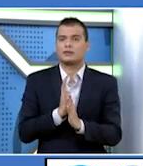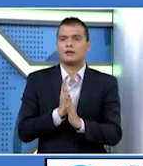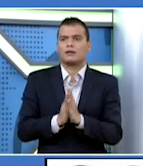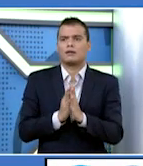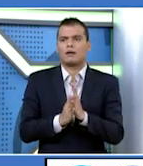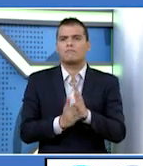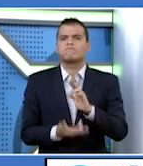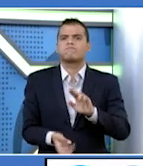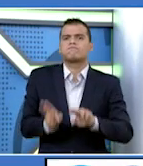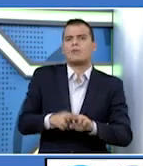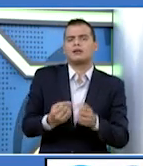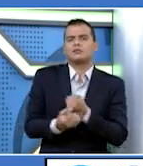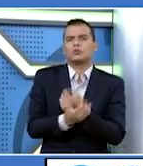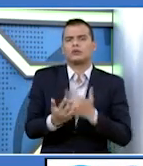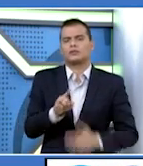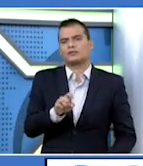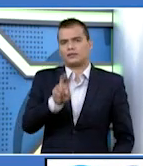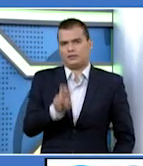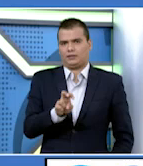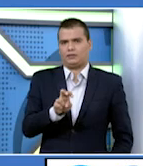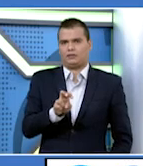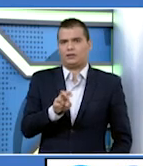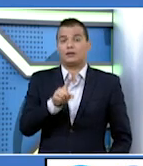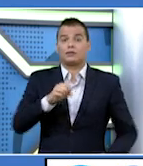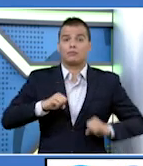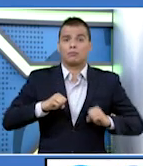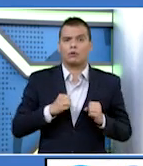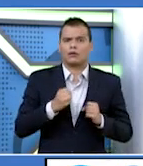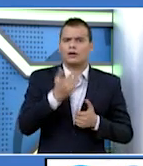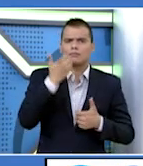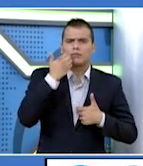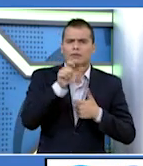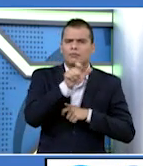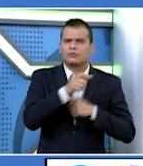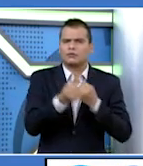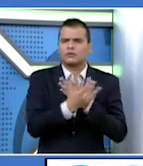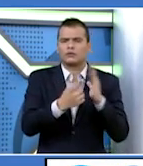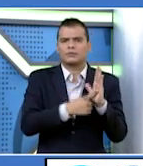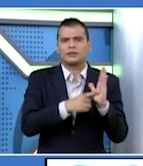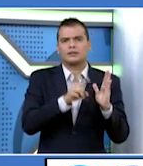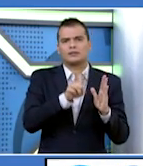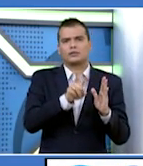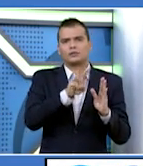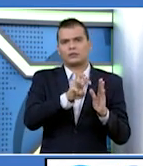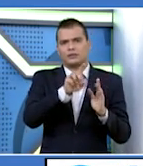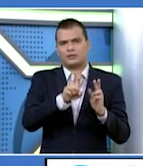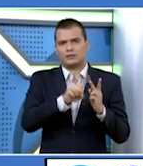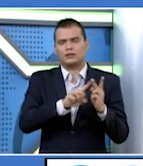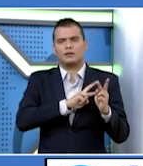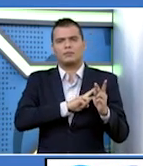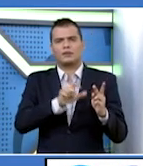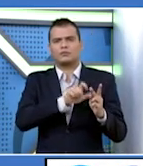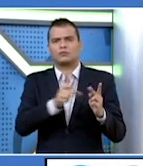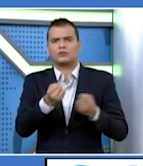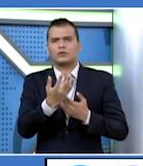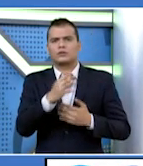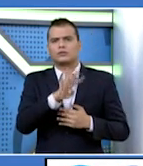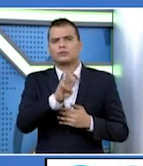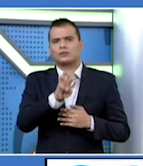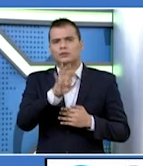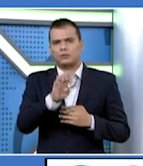sobre 67 casos nuevos en el país. Bogotá llegó a los 1.186, el Valle del Cauca tiene 489,